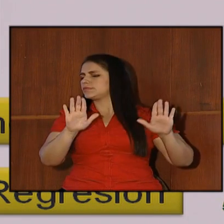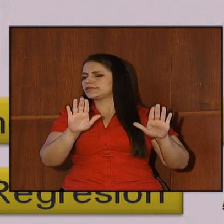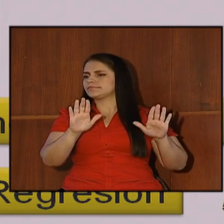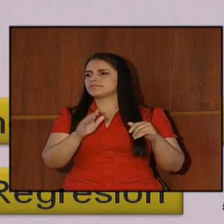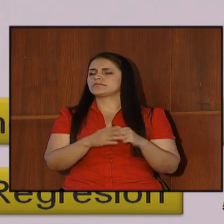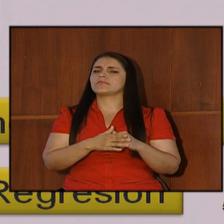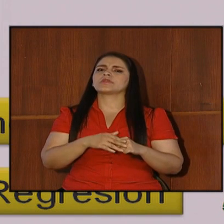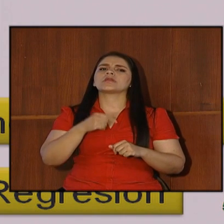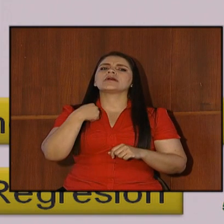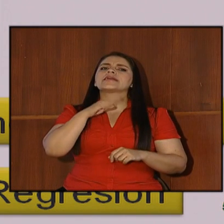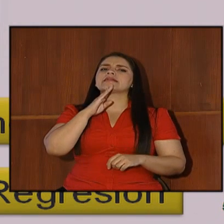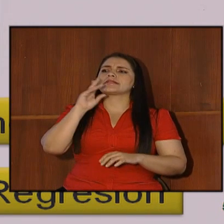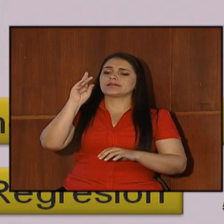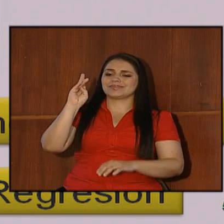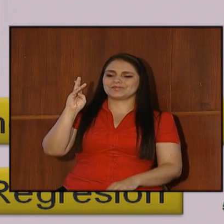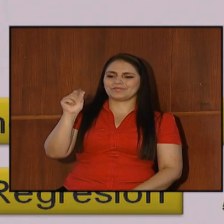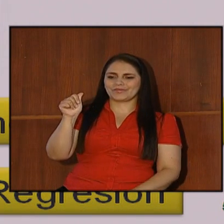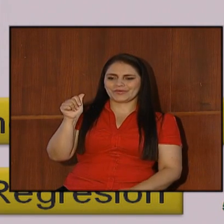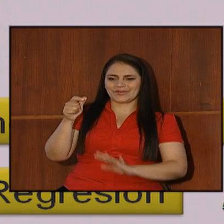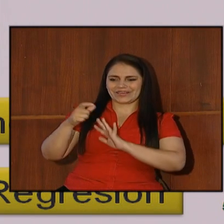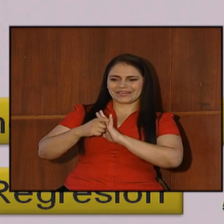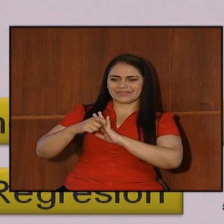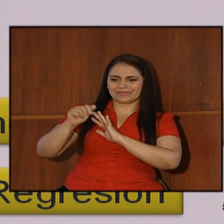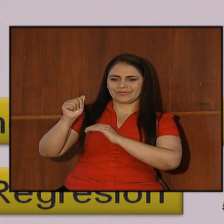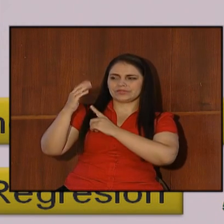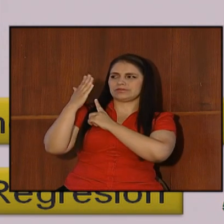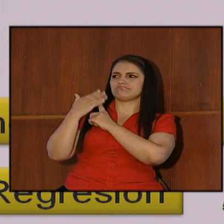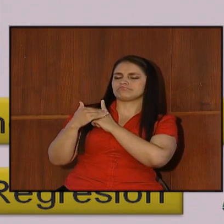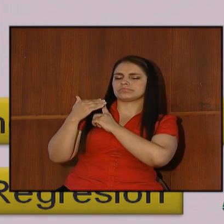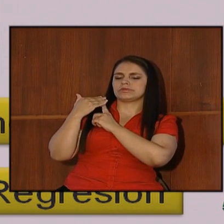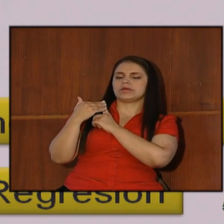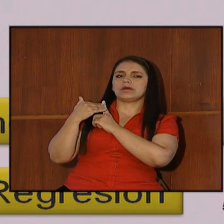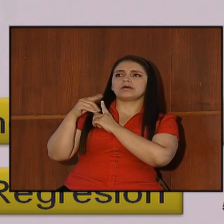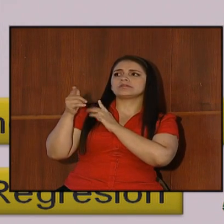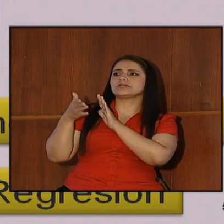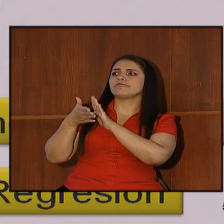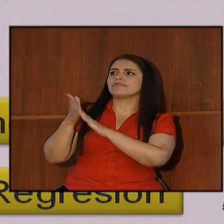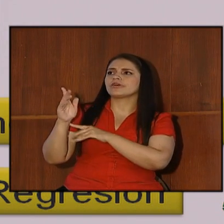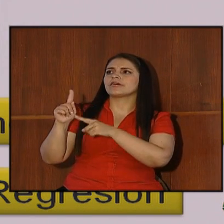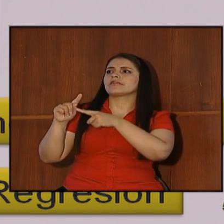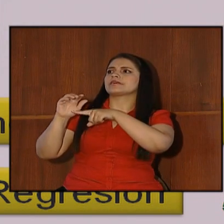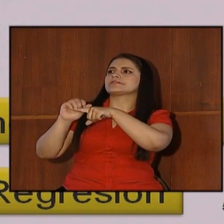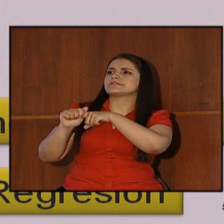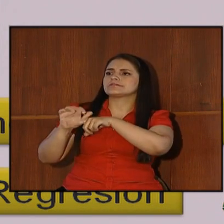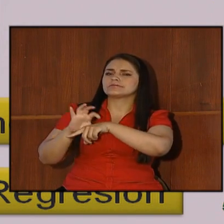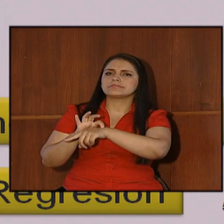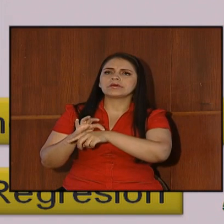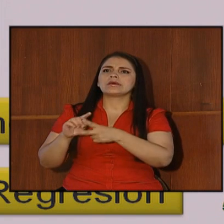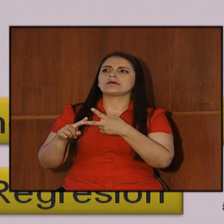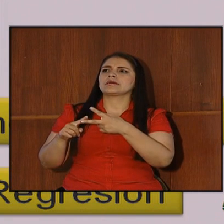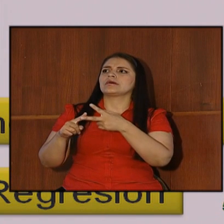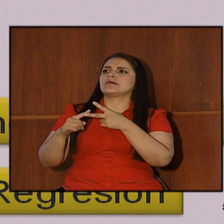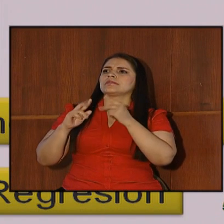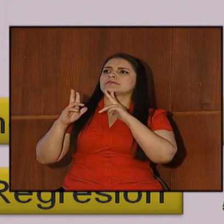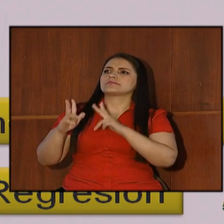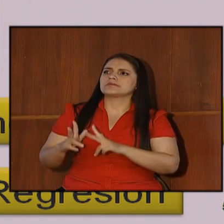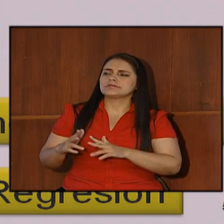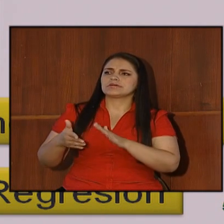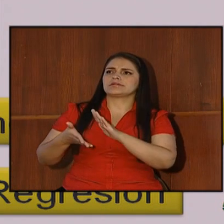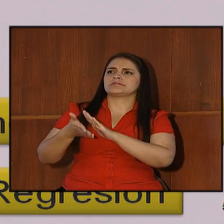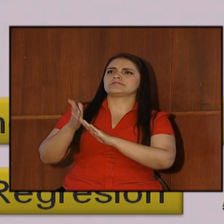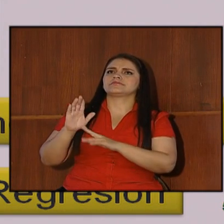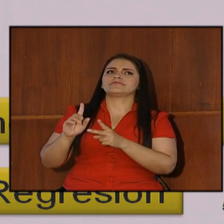a que me cuide mi esposa y hoy ella salió por X motivo, porque tuvo una cita médica, porque quiere descansar, que es